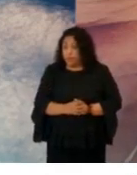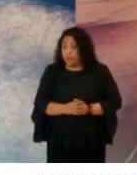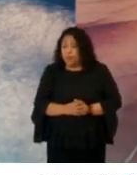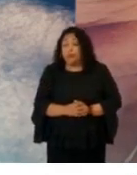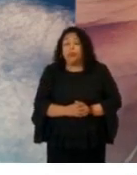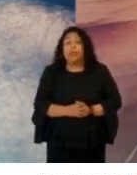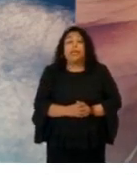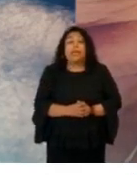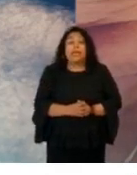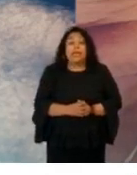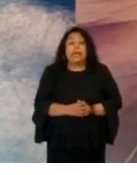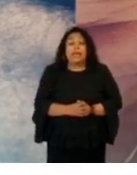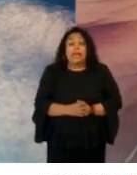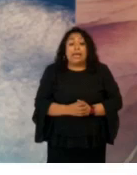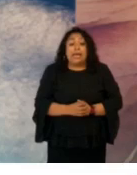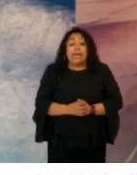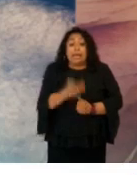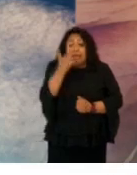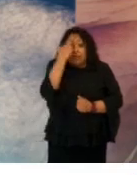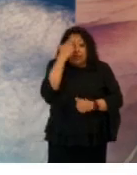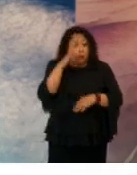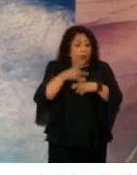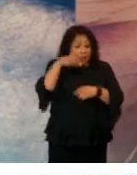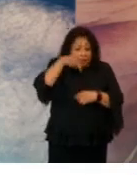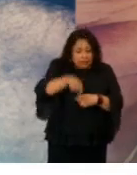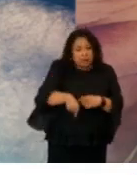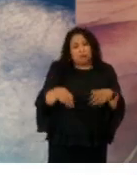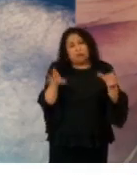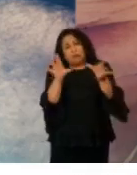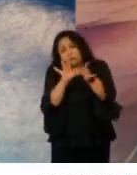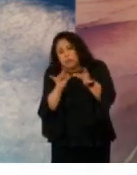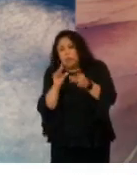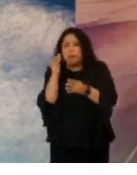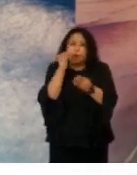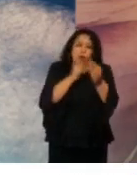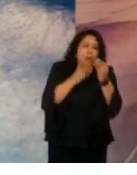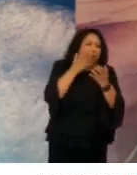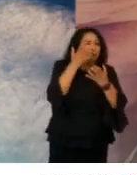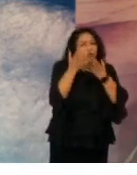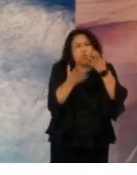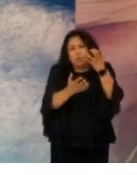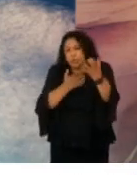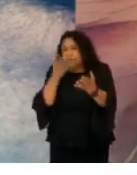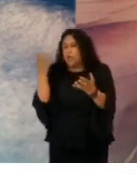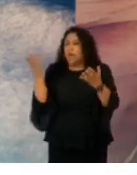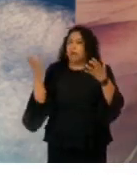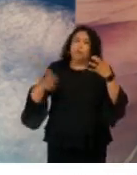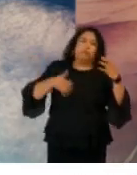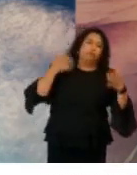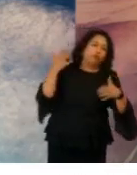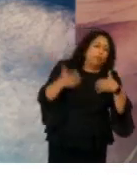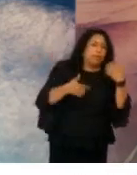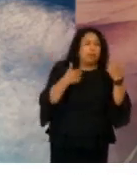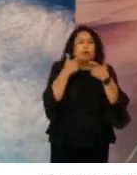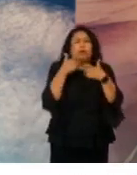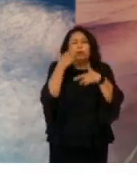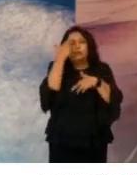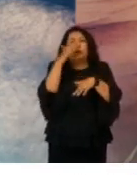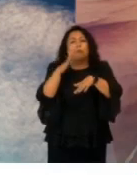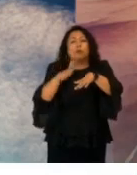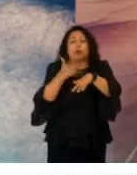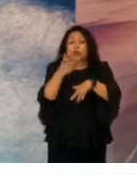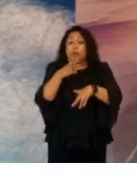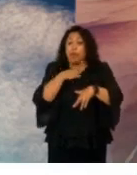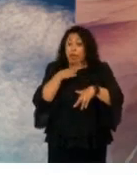La única razón de ser por la que estamos acá y hablamos y comemos y gritamos y nos enfurecemos o nos reímos es porque de